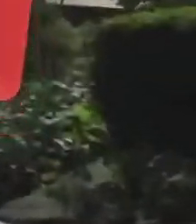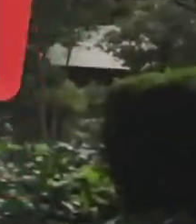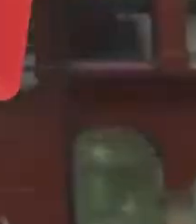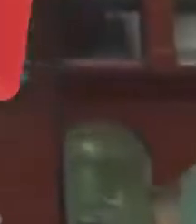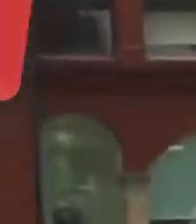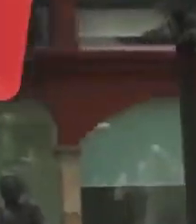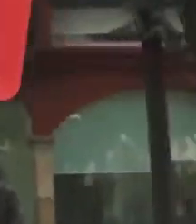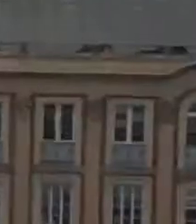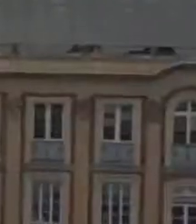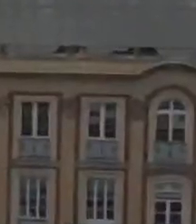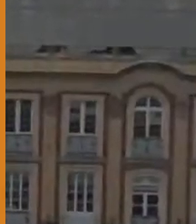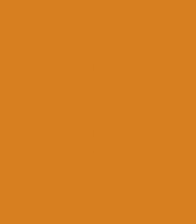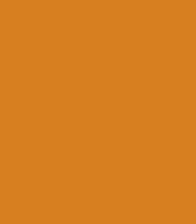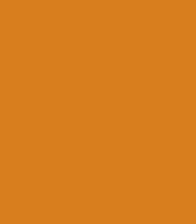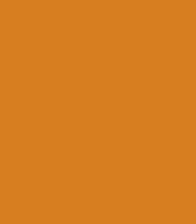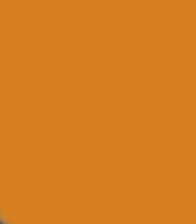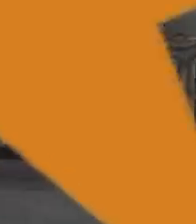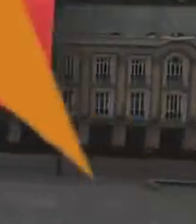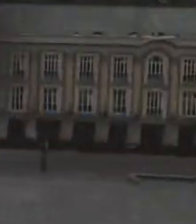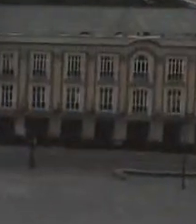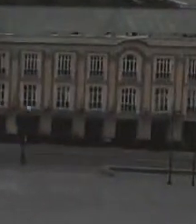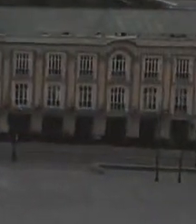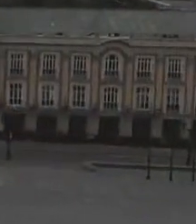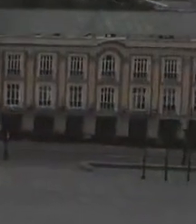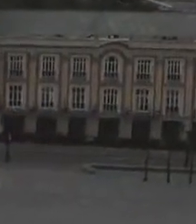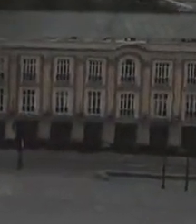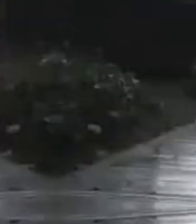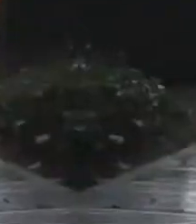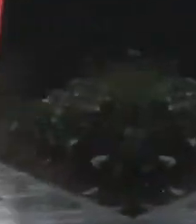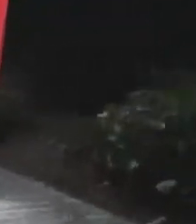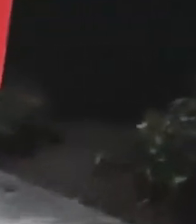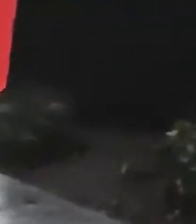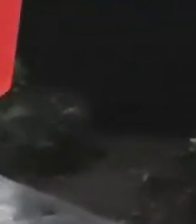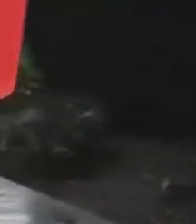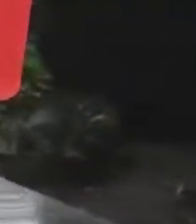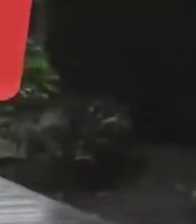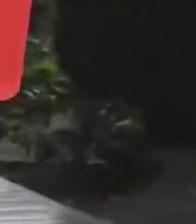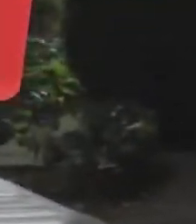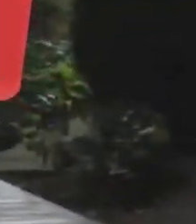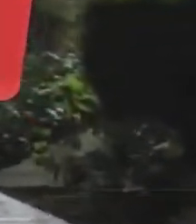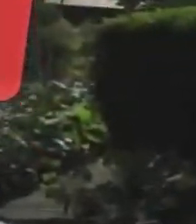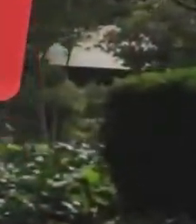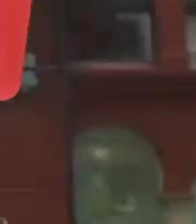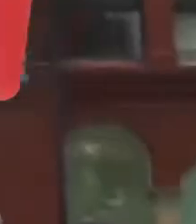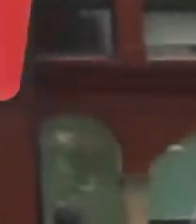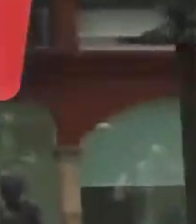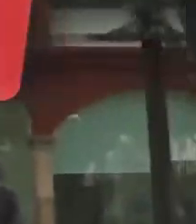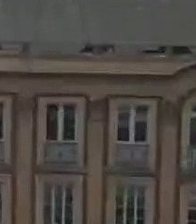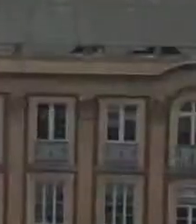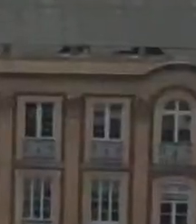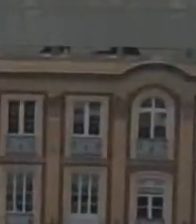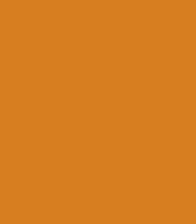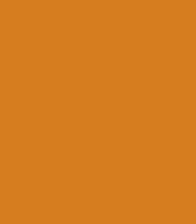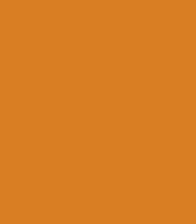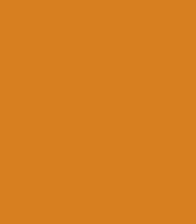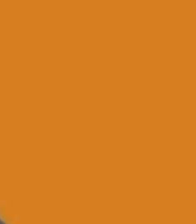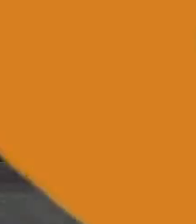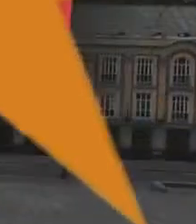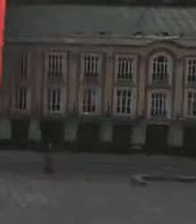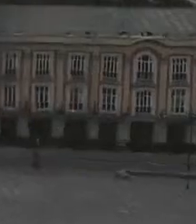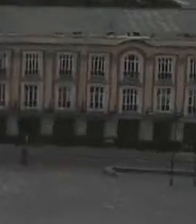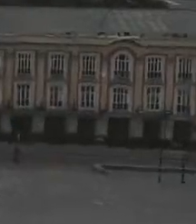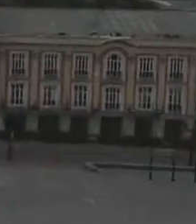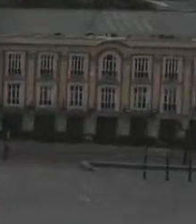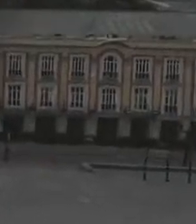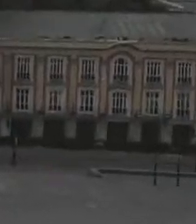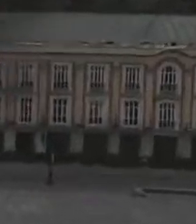La ciudadanía. Al día con la alcaldía. Información de primera mano para la ciudadanía. Al día